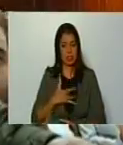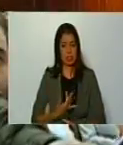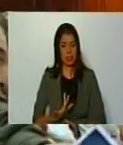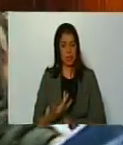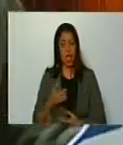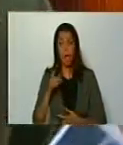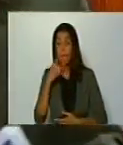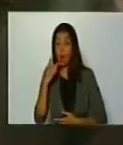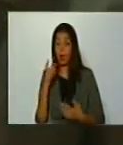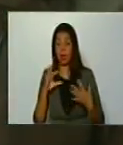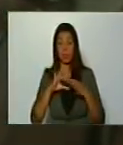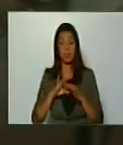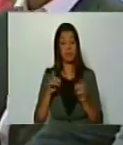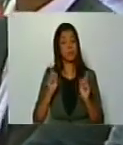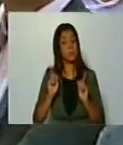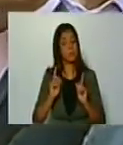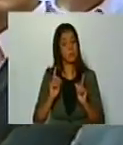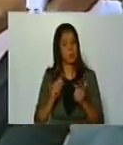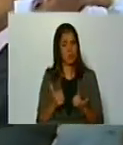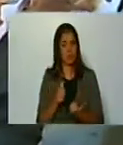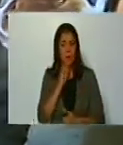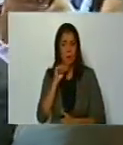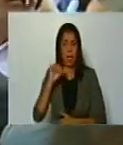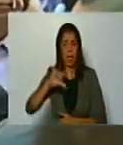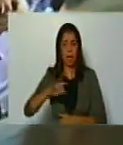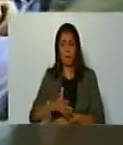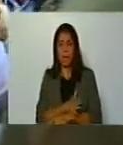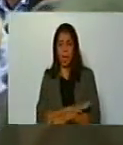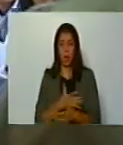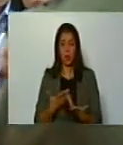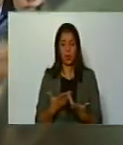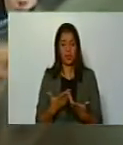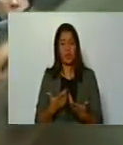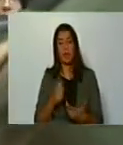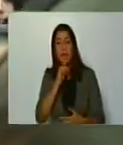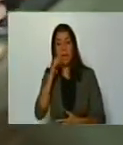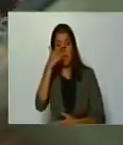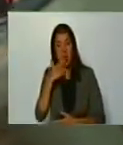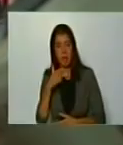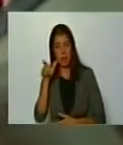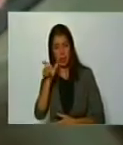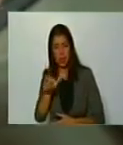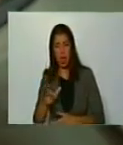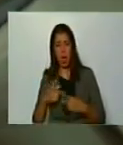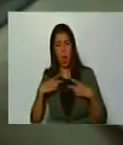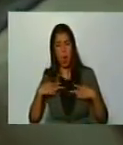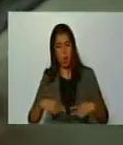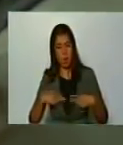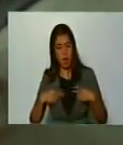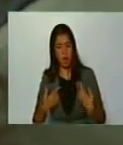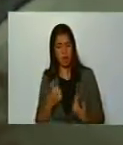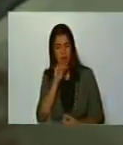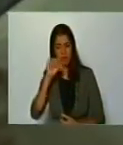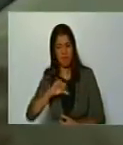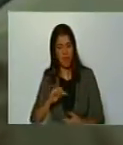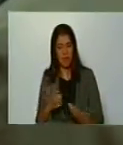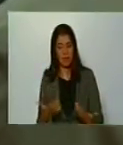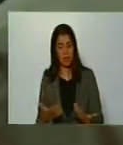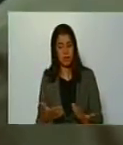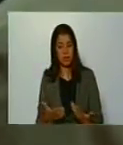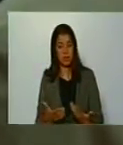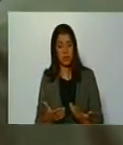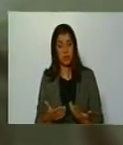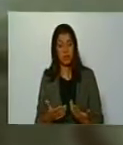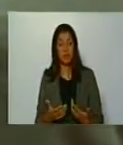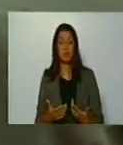la política, eso tiene que ver con la maldad. Eso tiene que ver con la maldad como ser humano. Estos señores, porque yo